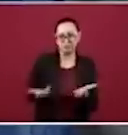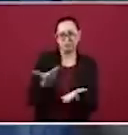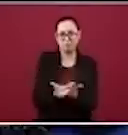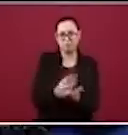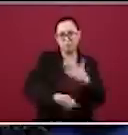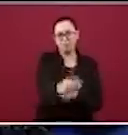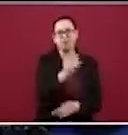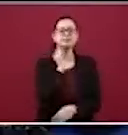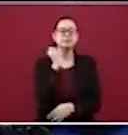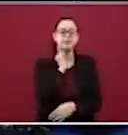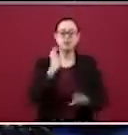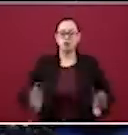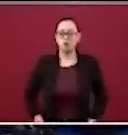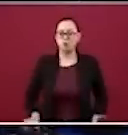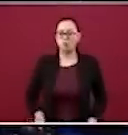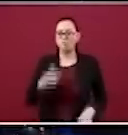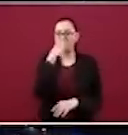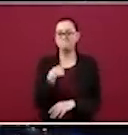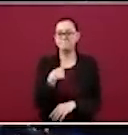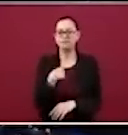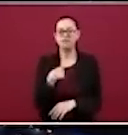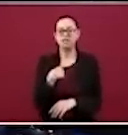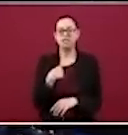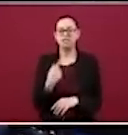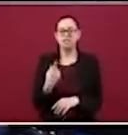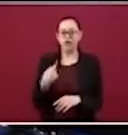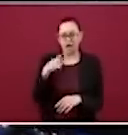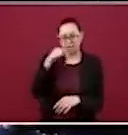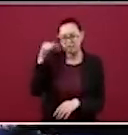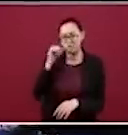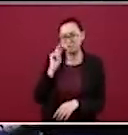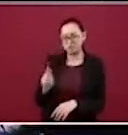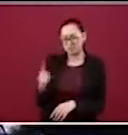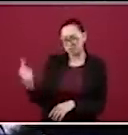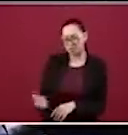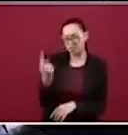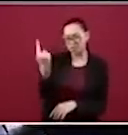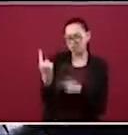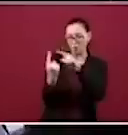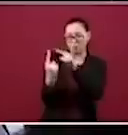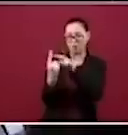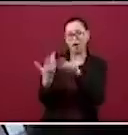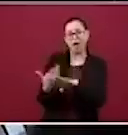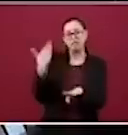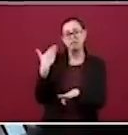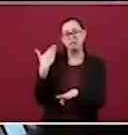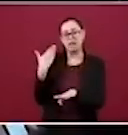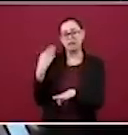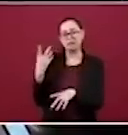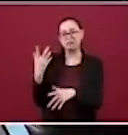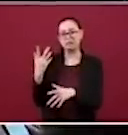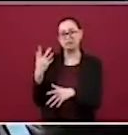Senado. Y el día de ayer pudimos apreciar que uno de los aspirantes formaba parte de su ayudantía antes de